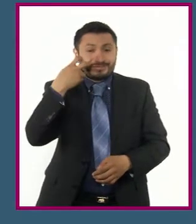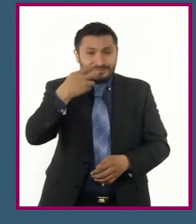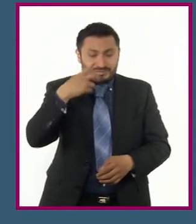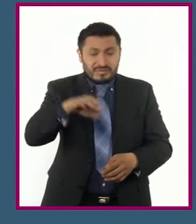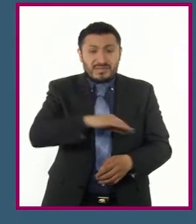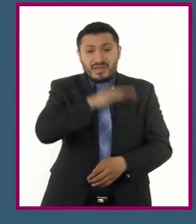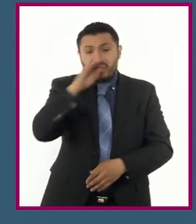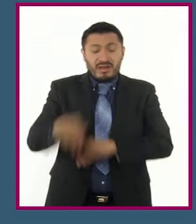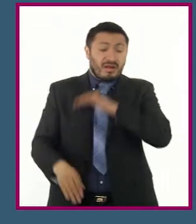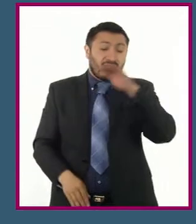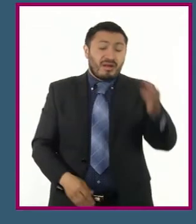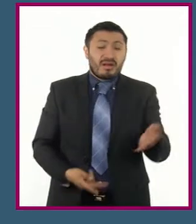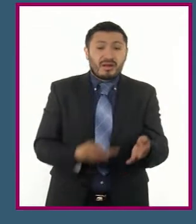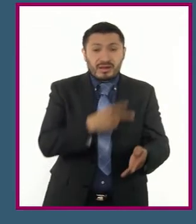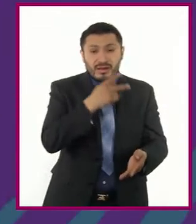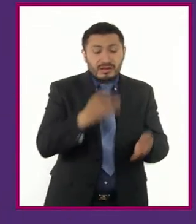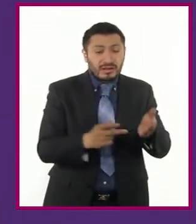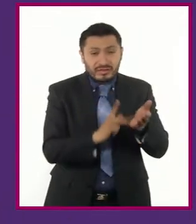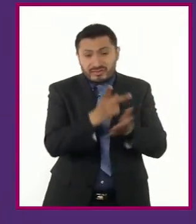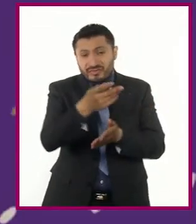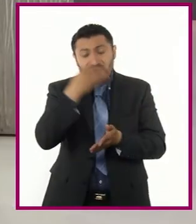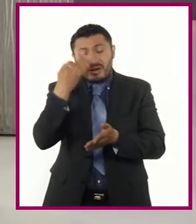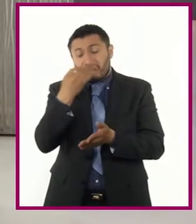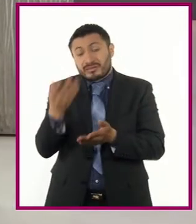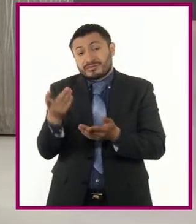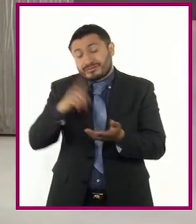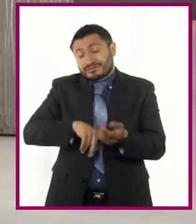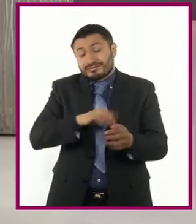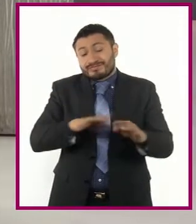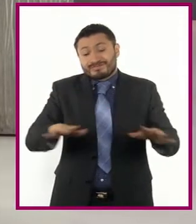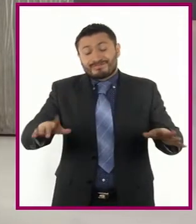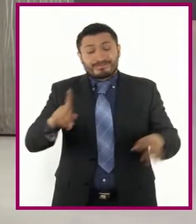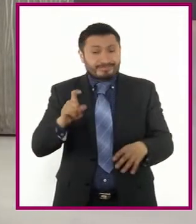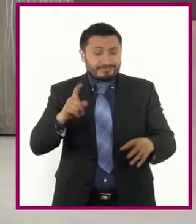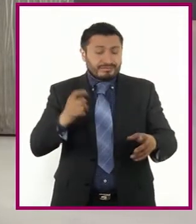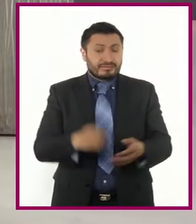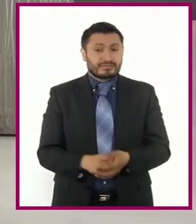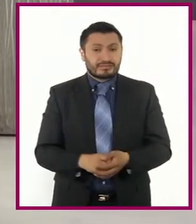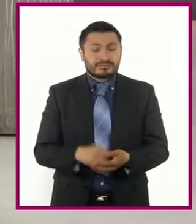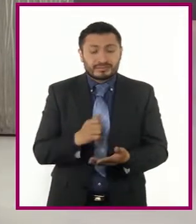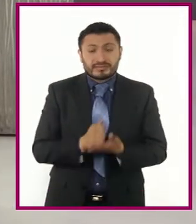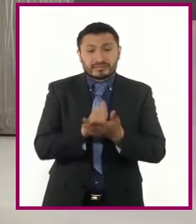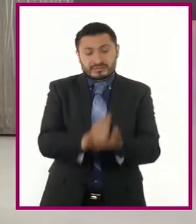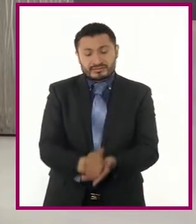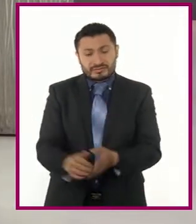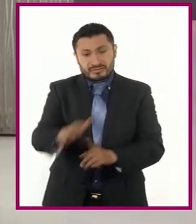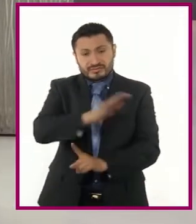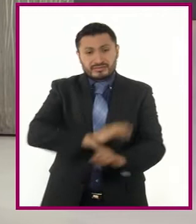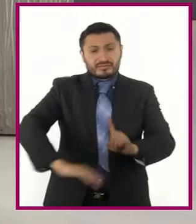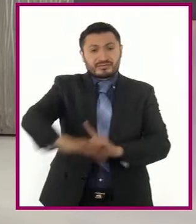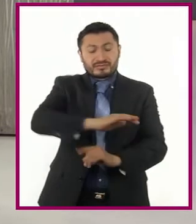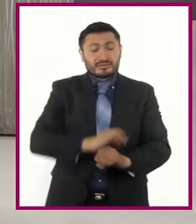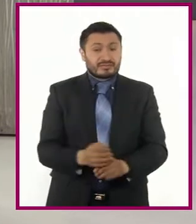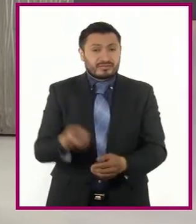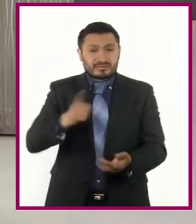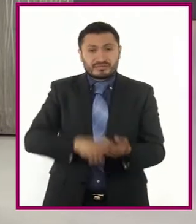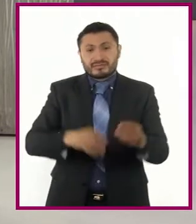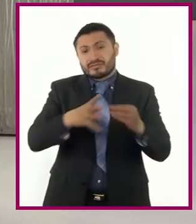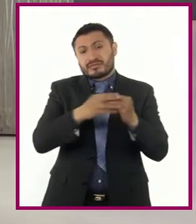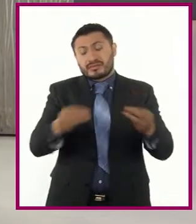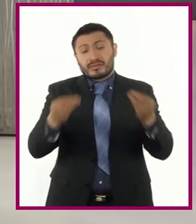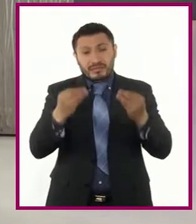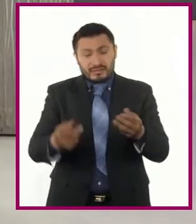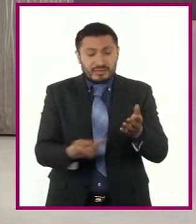la muerte de flora y fauna acuática? Ayudemos al ambiente comprobando la existencia de saponinas en uno de los frutos que la variedad de las